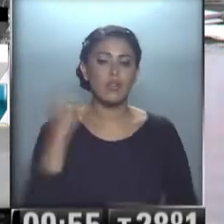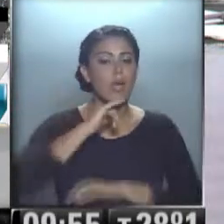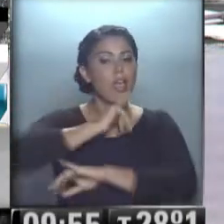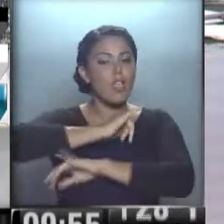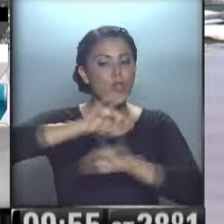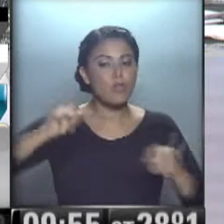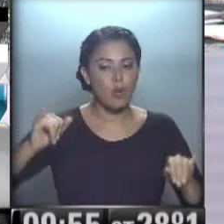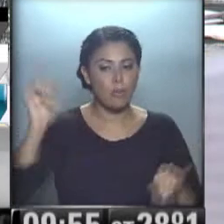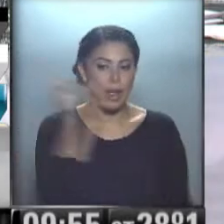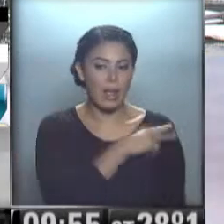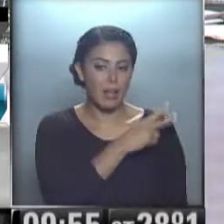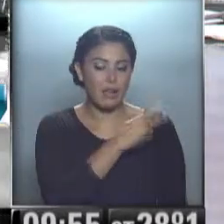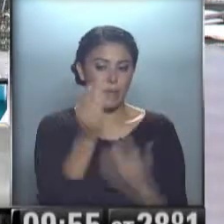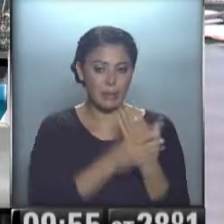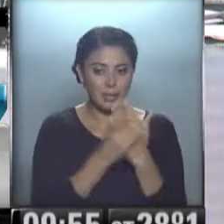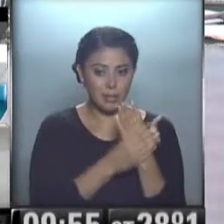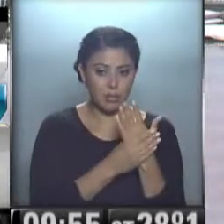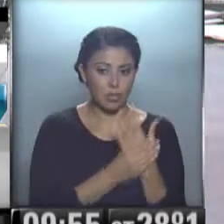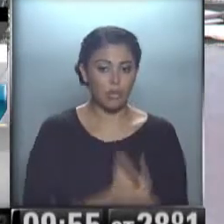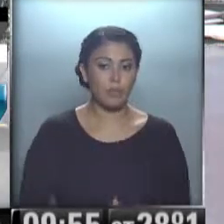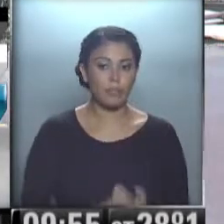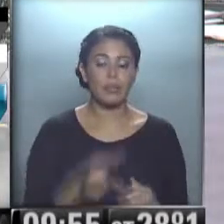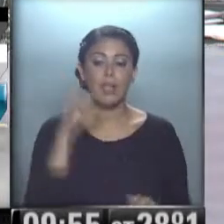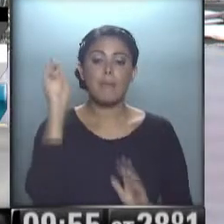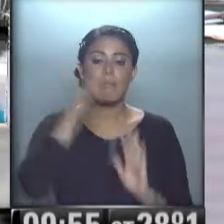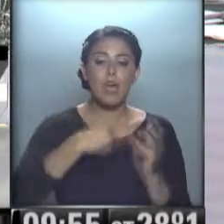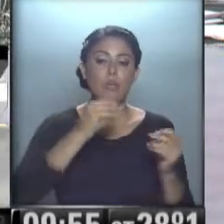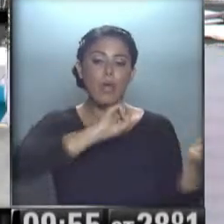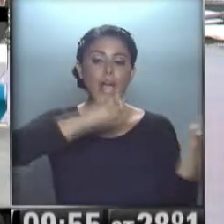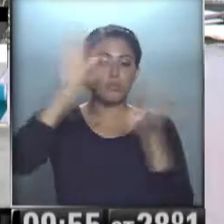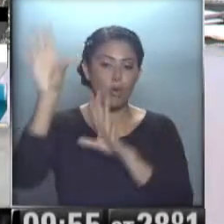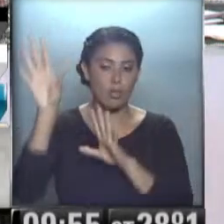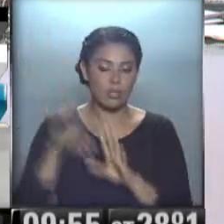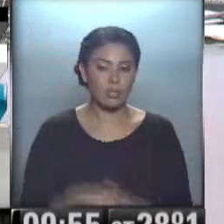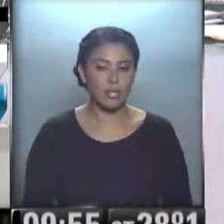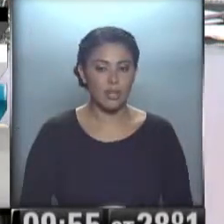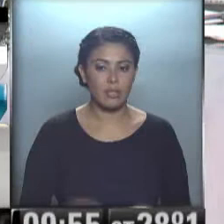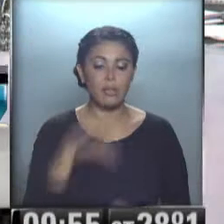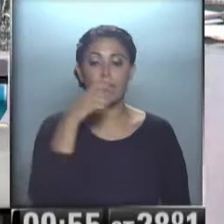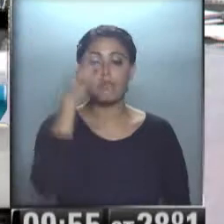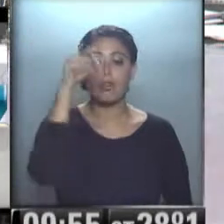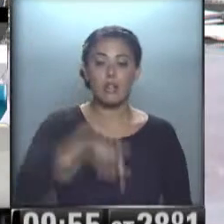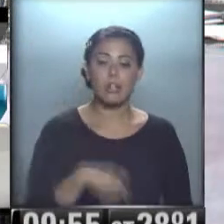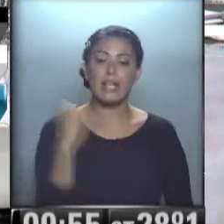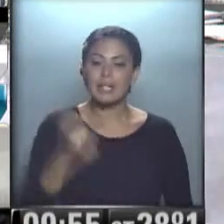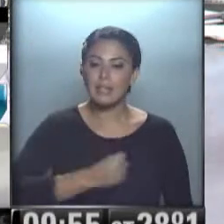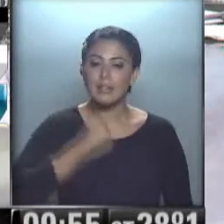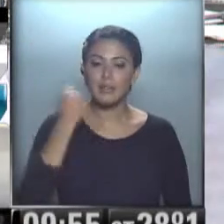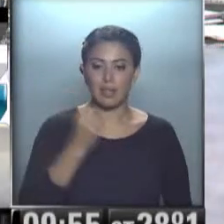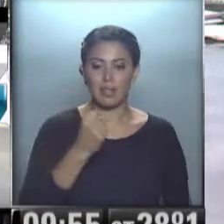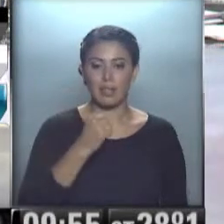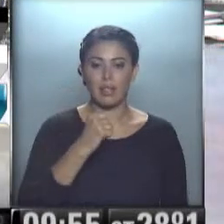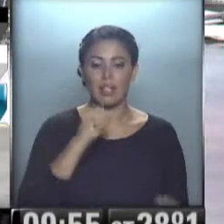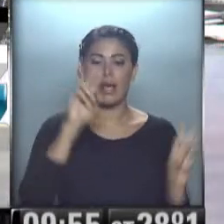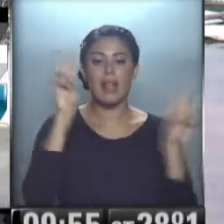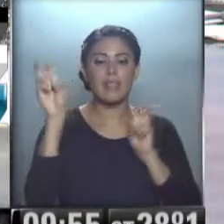el jefe de gabinete jorge capitanich y el plan de exportaciones que pretende en este caso incorporar al tema del